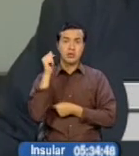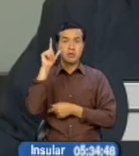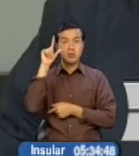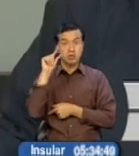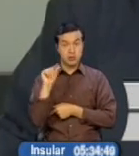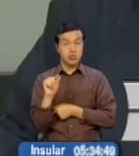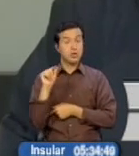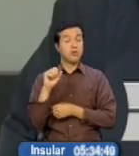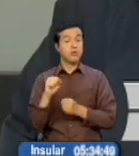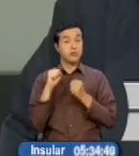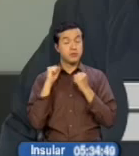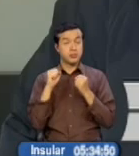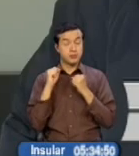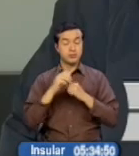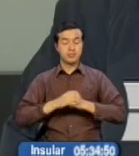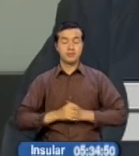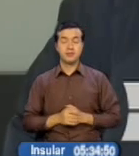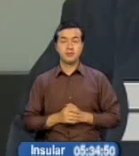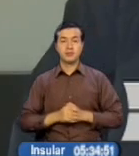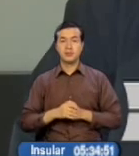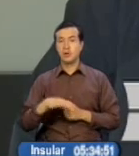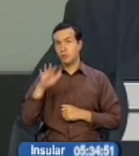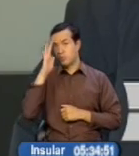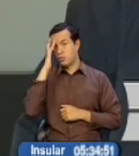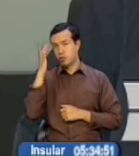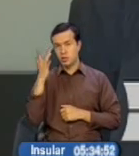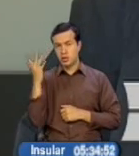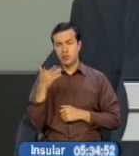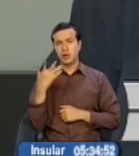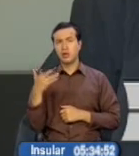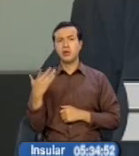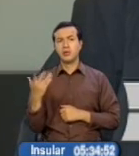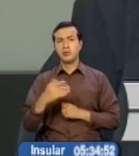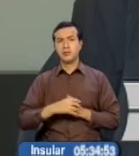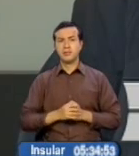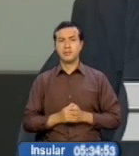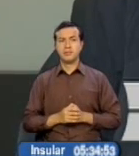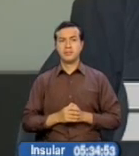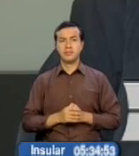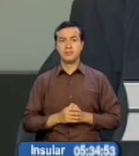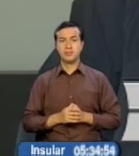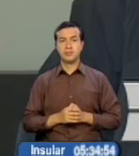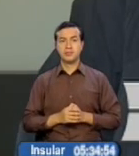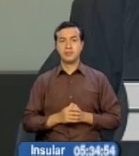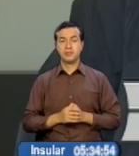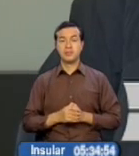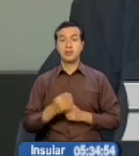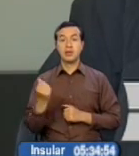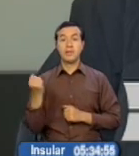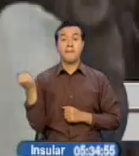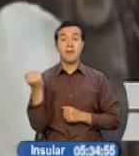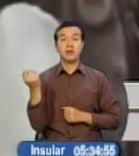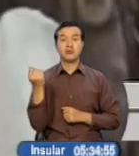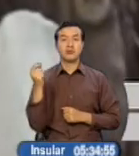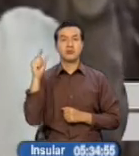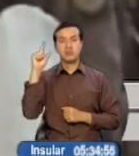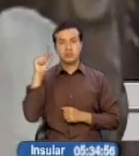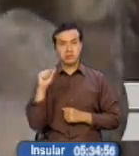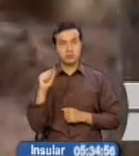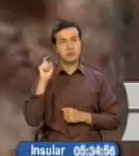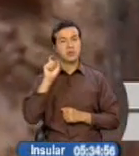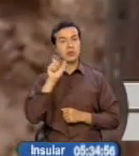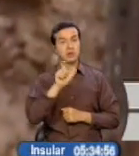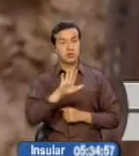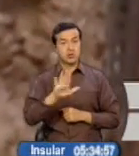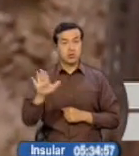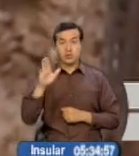caída es notoria, y esa caída notoria se ha reflejado en una devaluación muy grande. Ferrari considera que